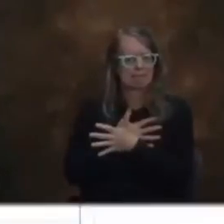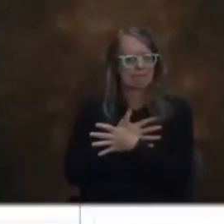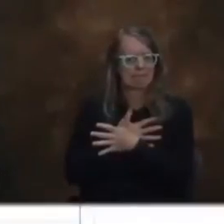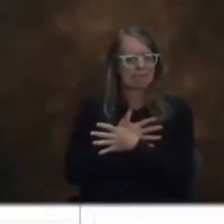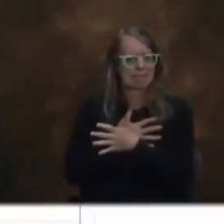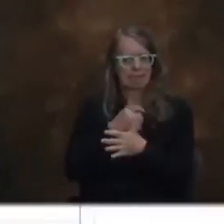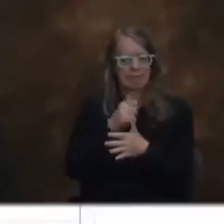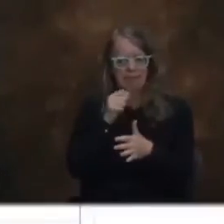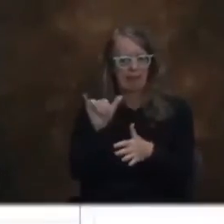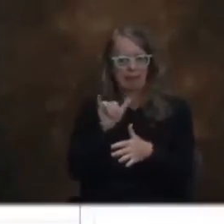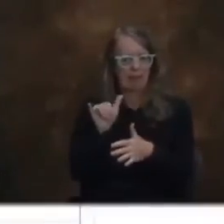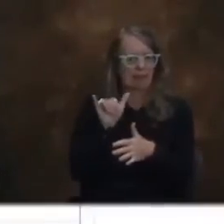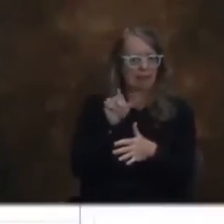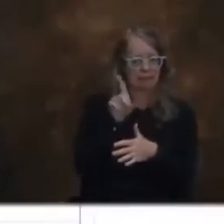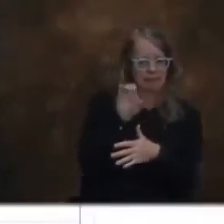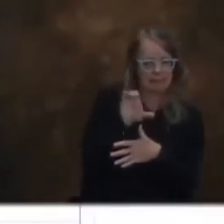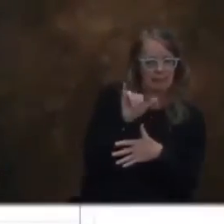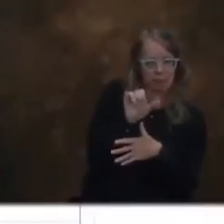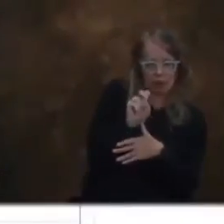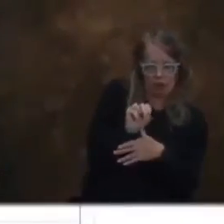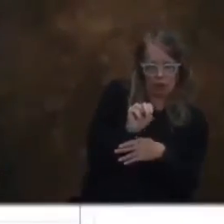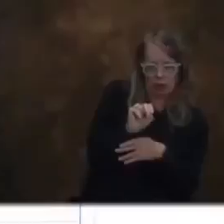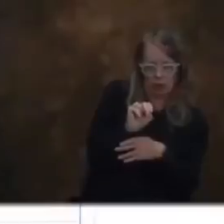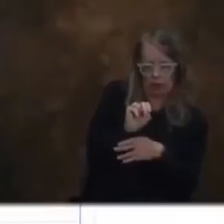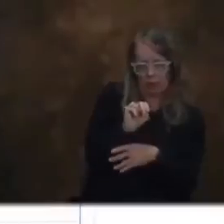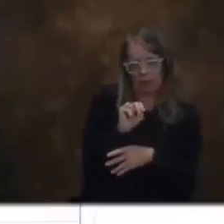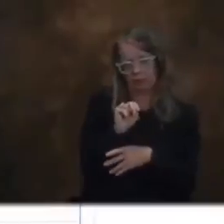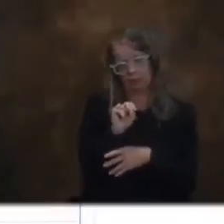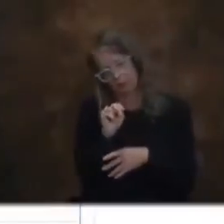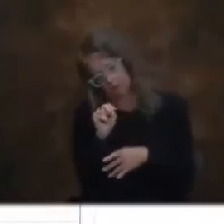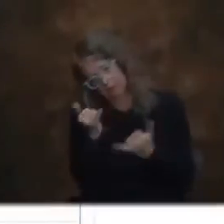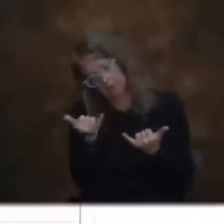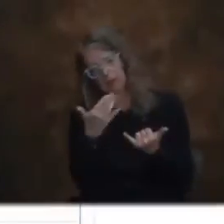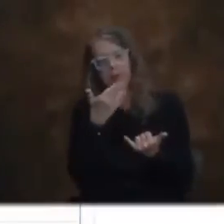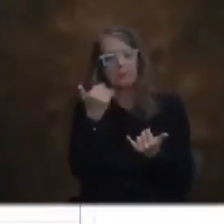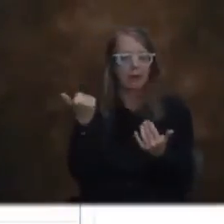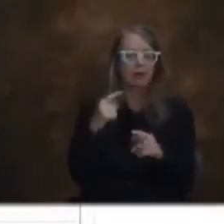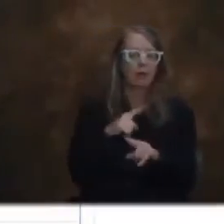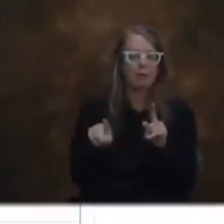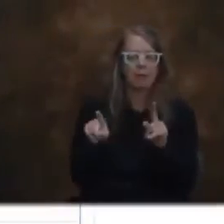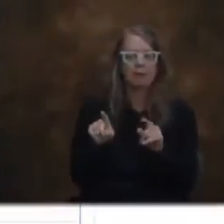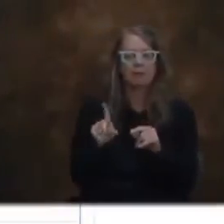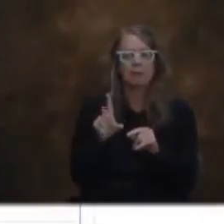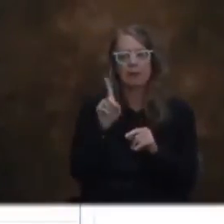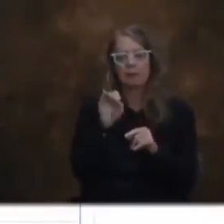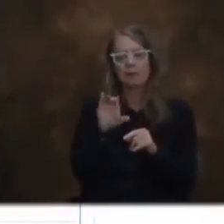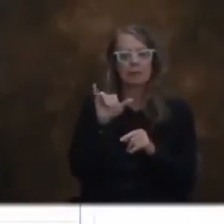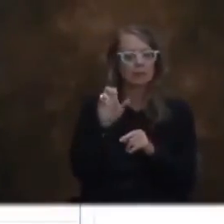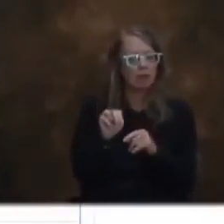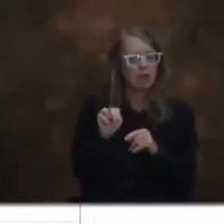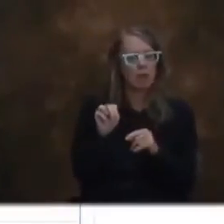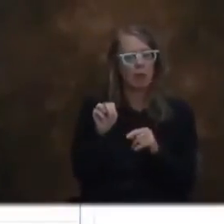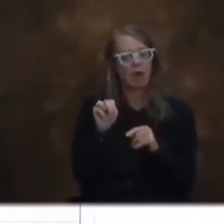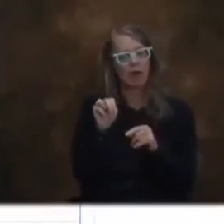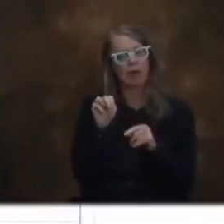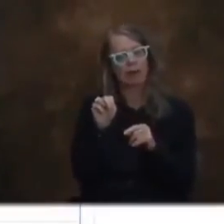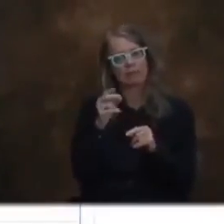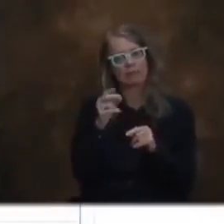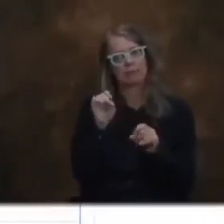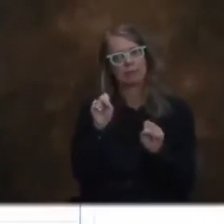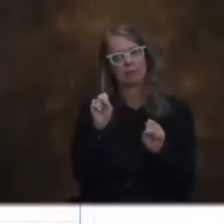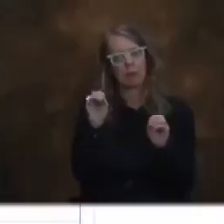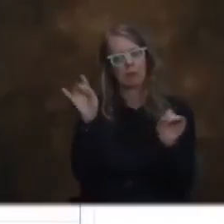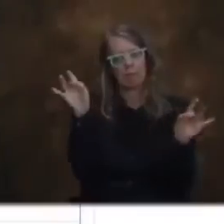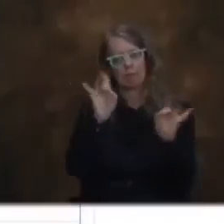creo que diciembre y enero fueron fueron meses muy malos cuando vamos y regresamos a ver esas cifras